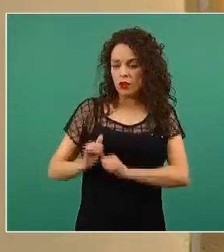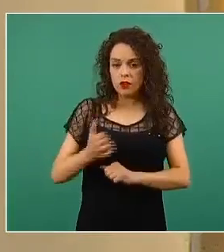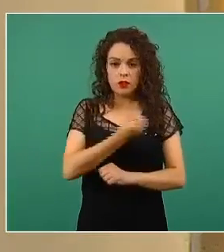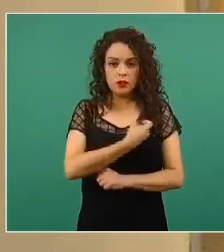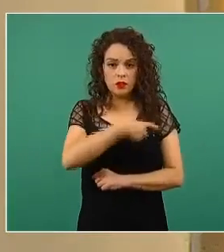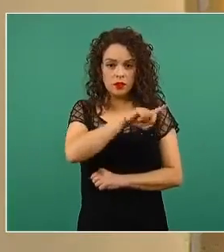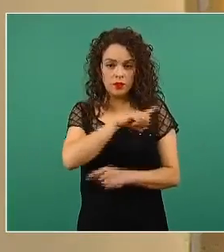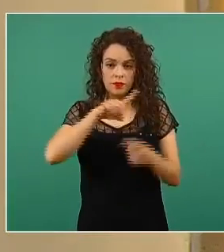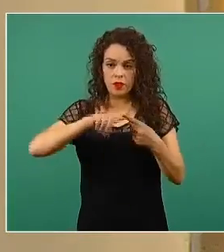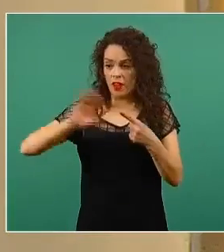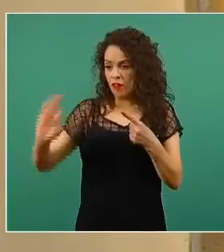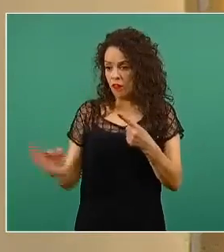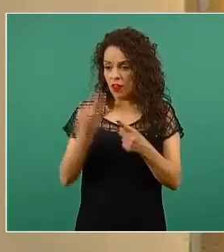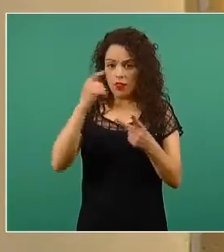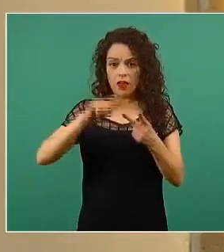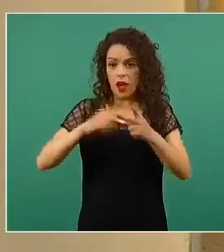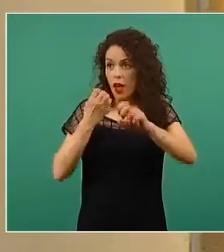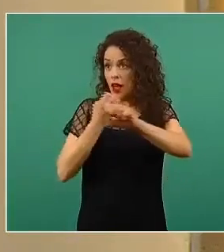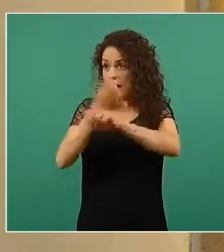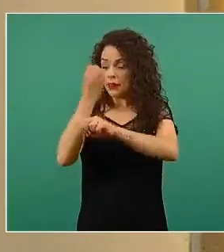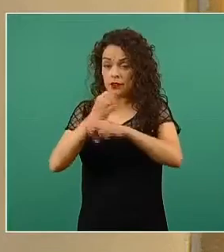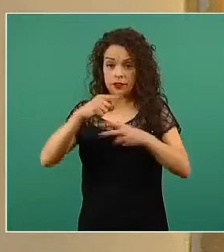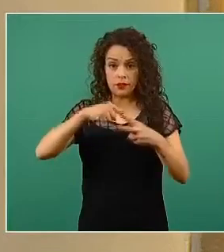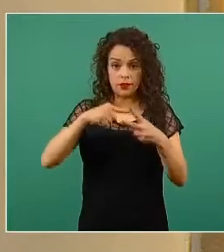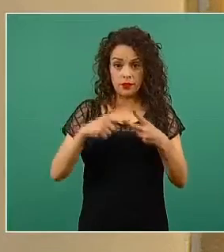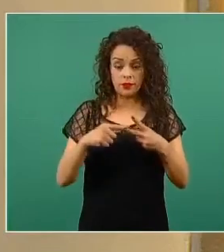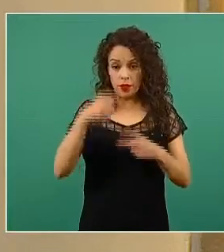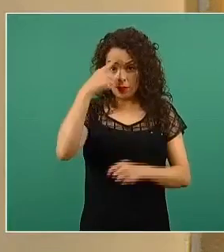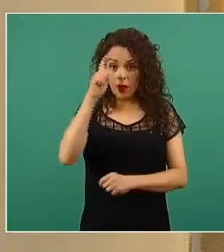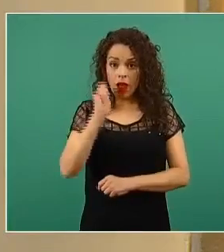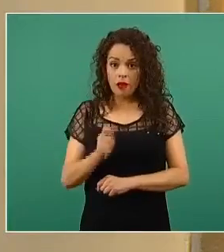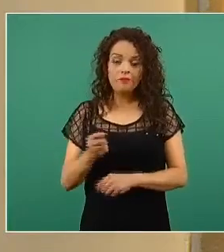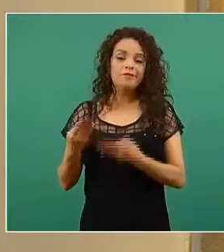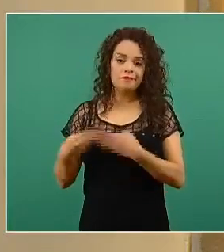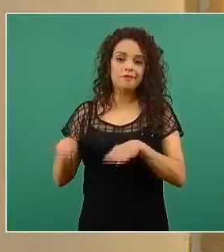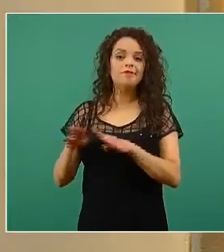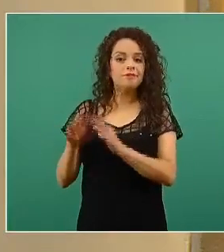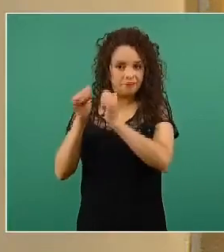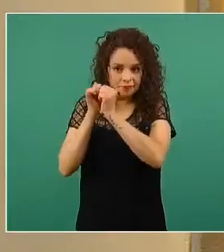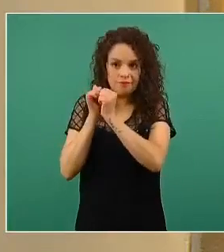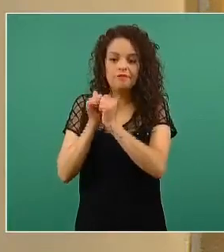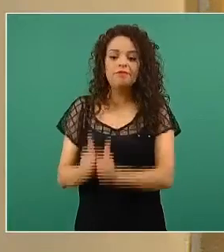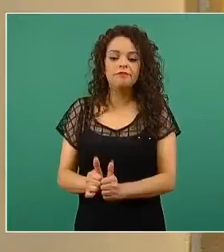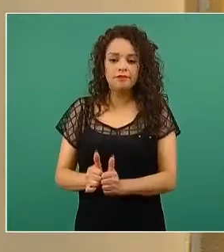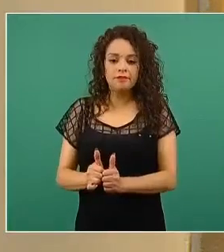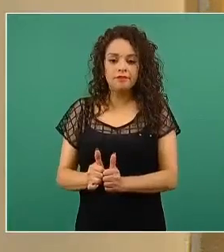tanto federal como estatales, para poder quedarnos en casa. Un sacrificio